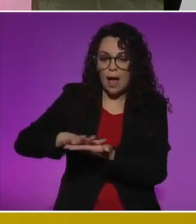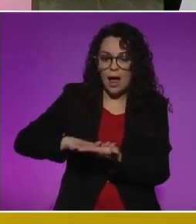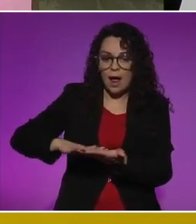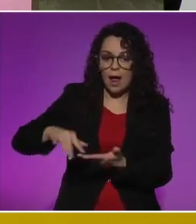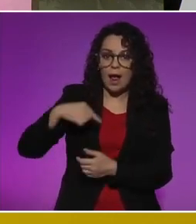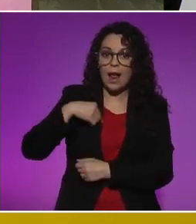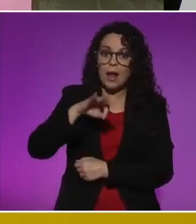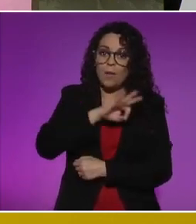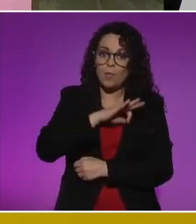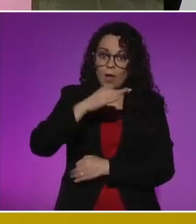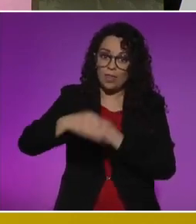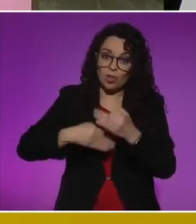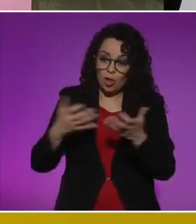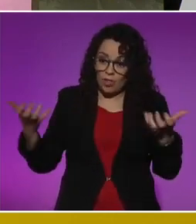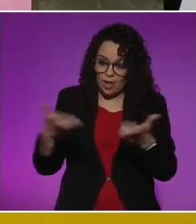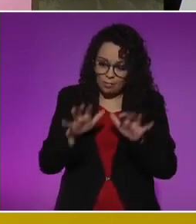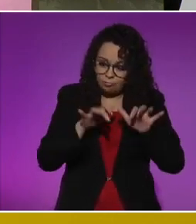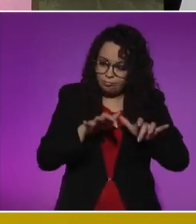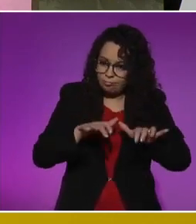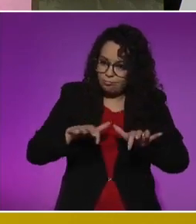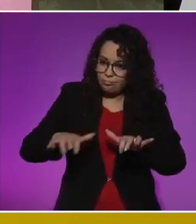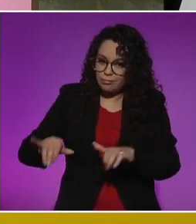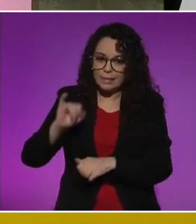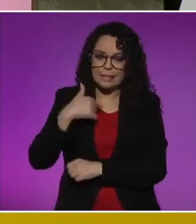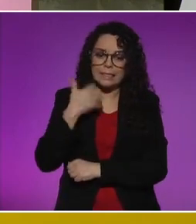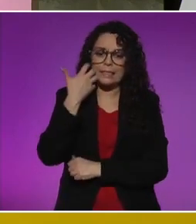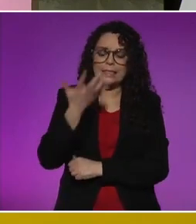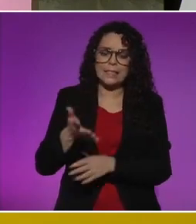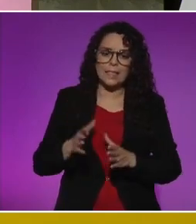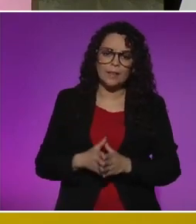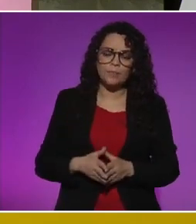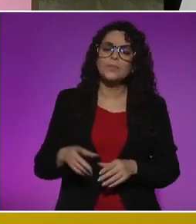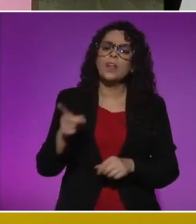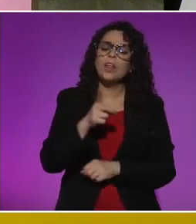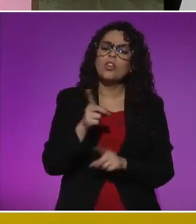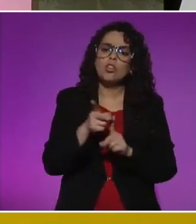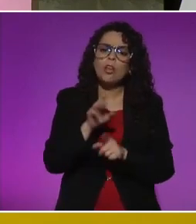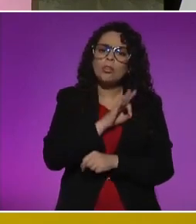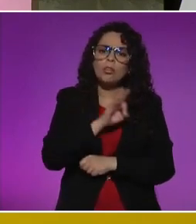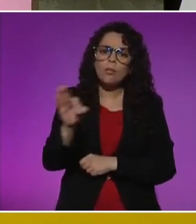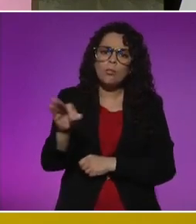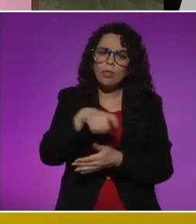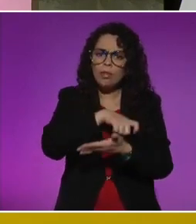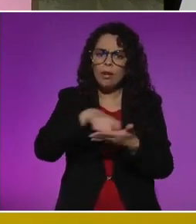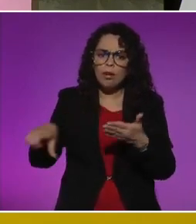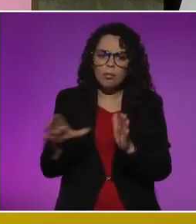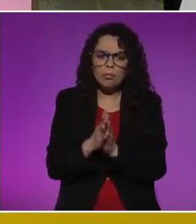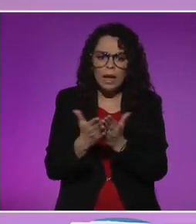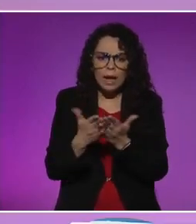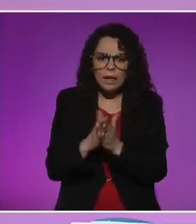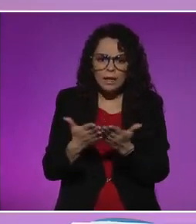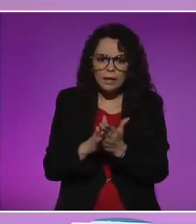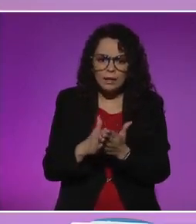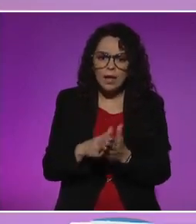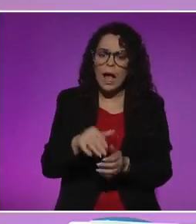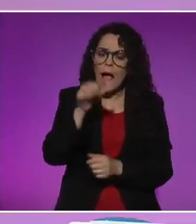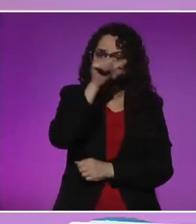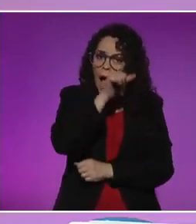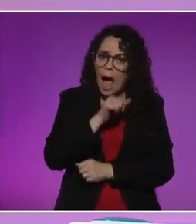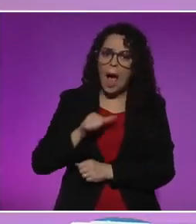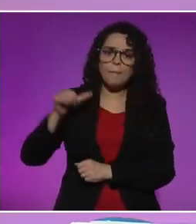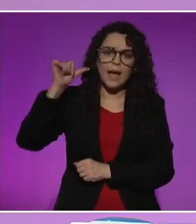entre todos. Sí. ¿Y dónde lo pueden encontrar? Pues lo pueden encontrar en Amazon, solo